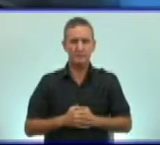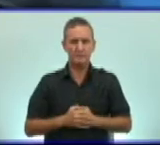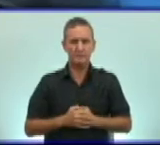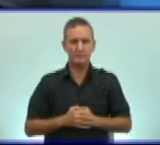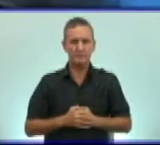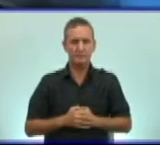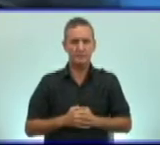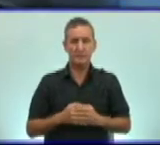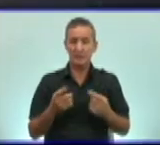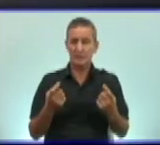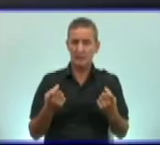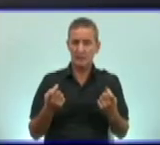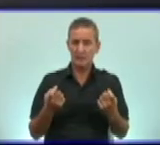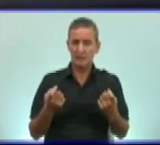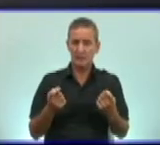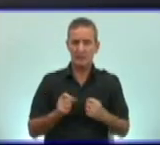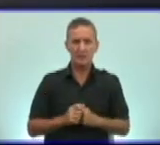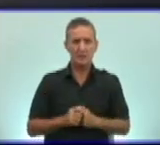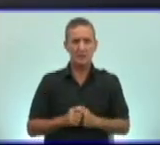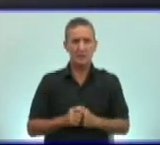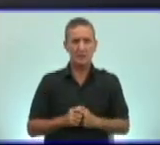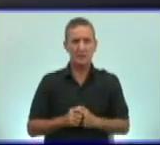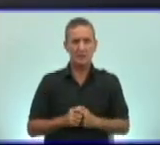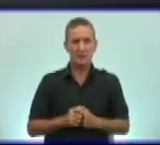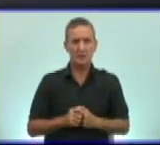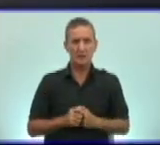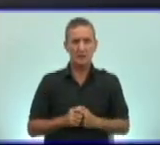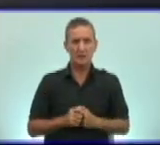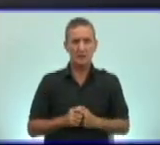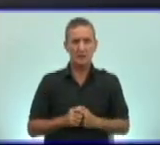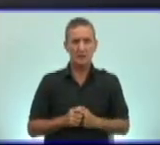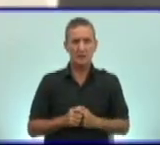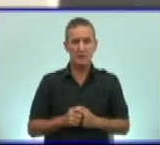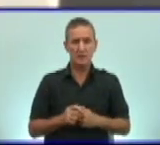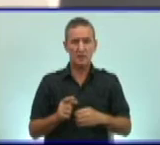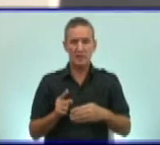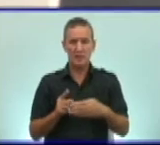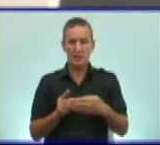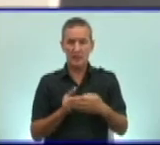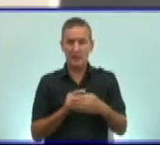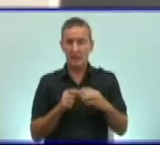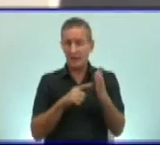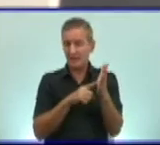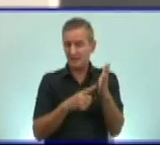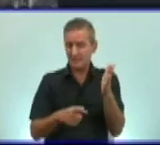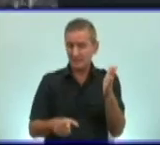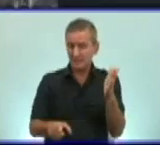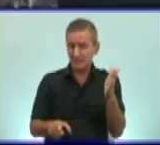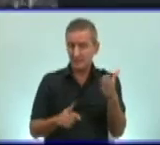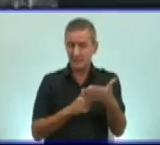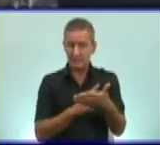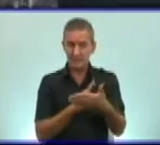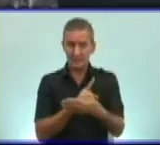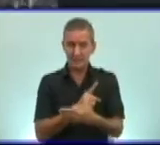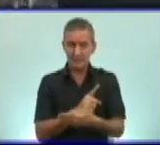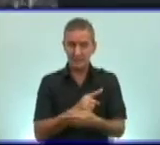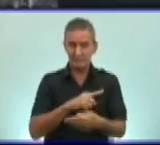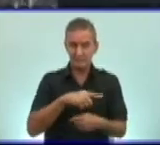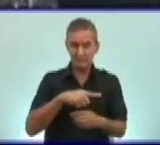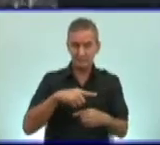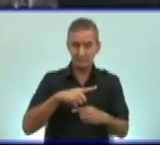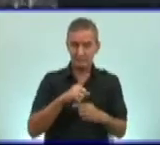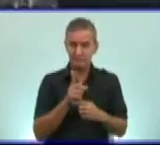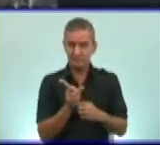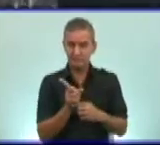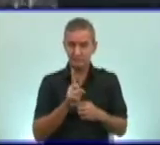También necesitaremos lo siguiente: un equipo para medir la conductividad eléctrica, una fuente de corriente alterna, una probeta y